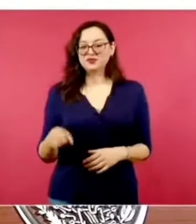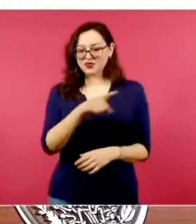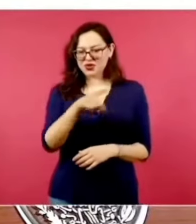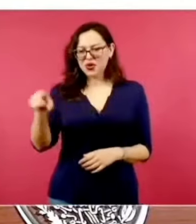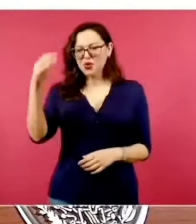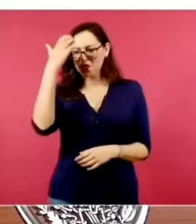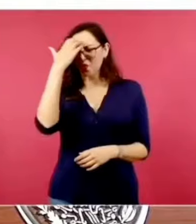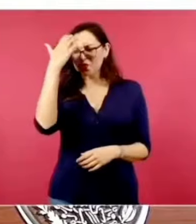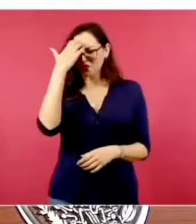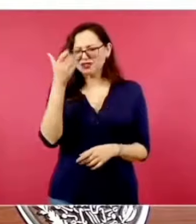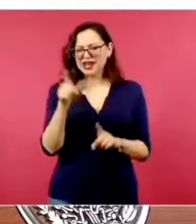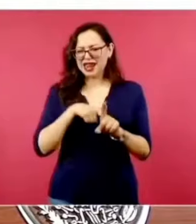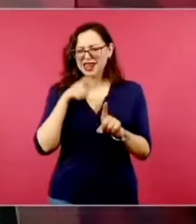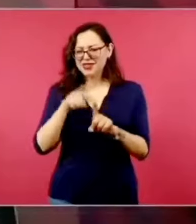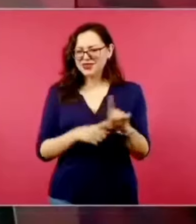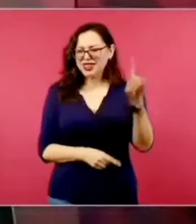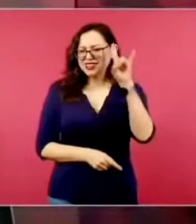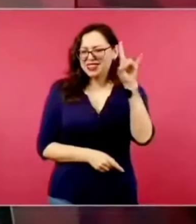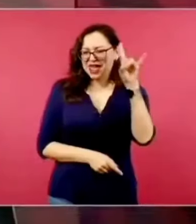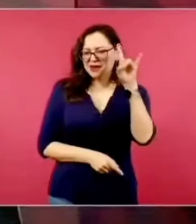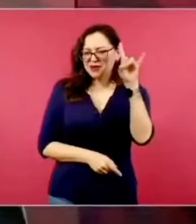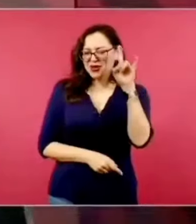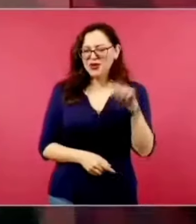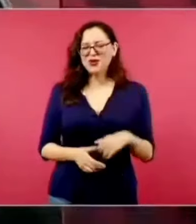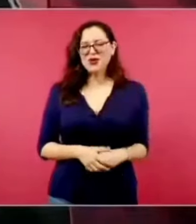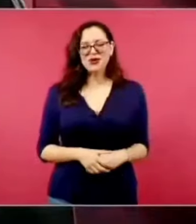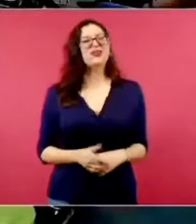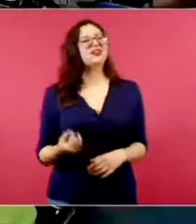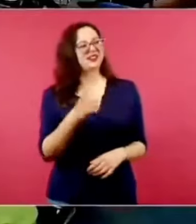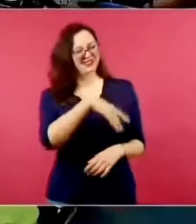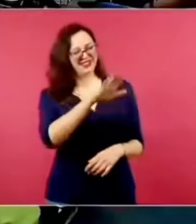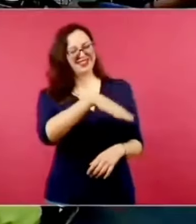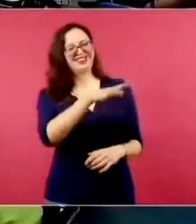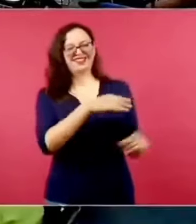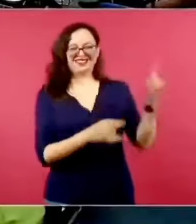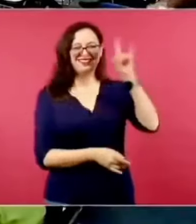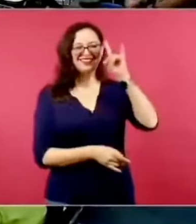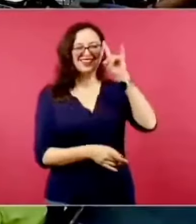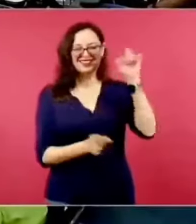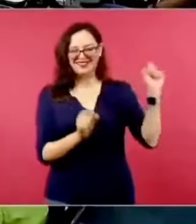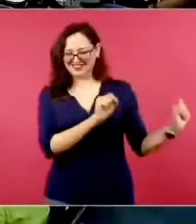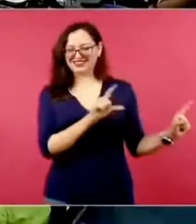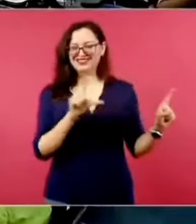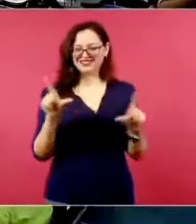diablito Ah Sí pon el del Diablito